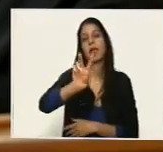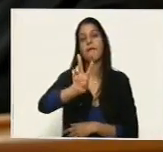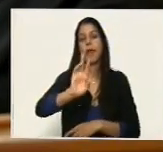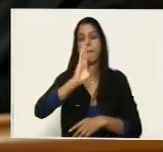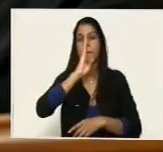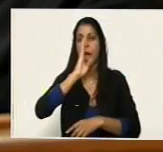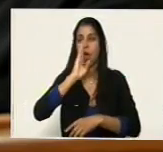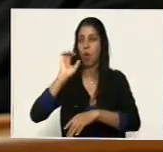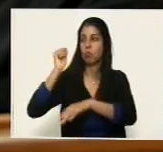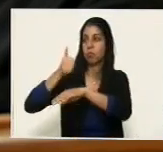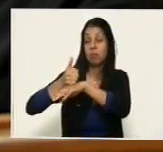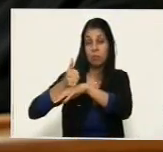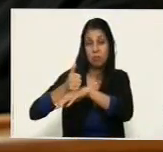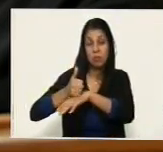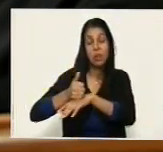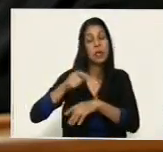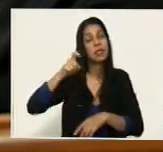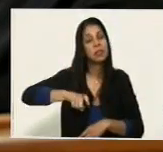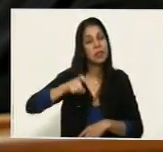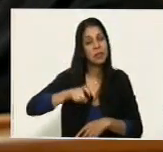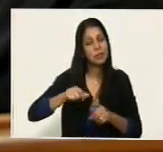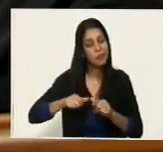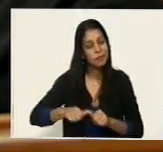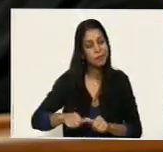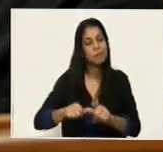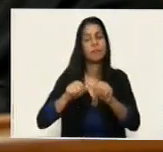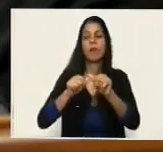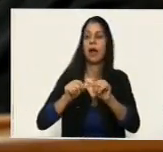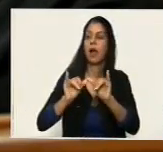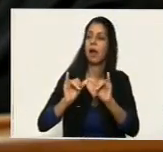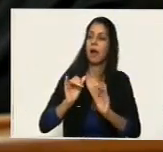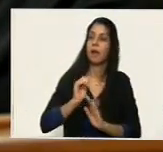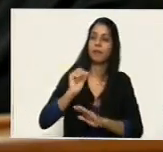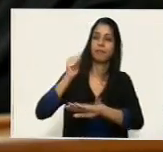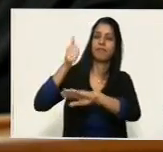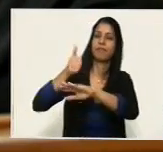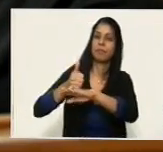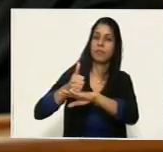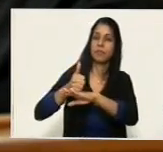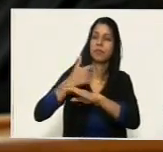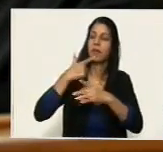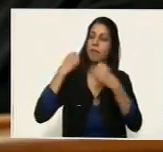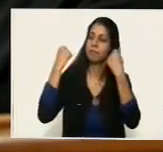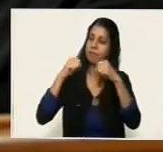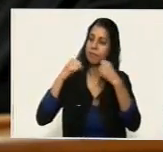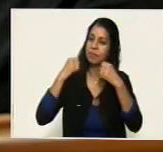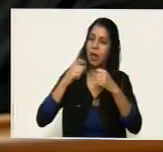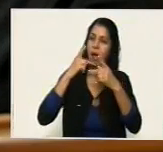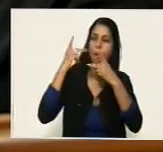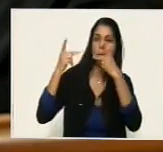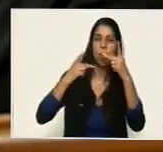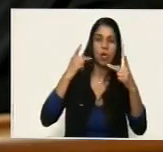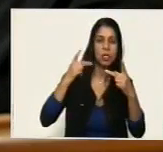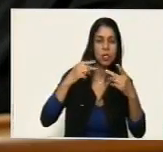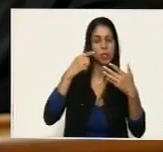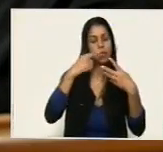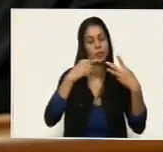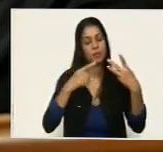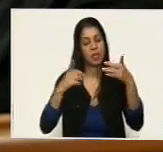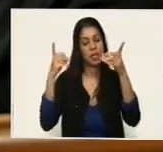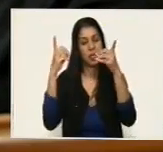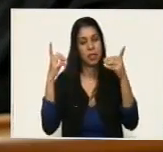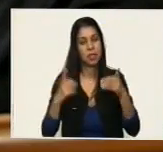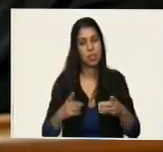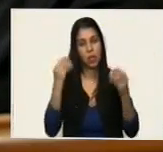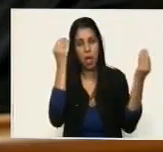hace necesario la continuidad en la gestión del mismo en virtud de la ejecución de las políticas, decisiones